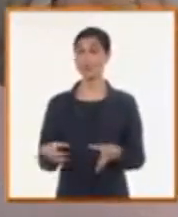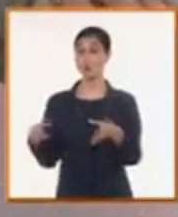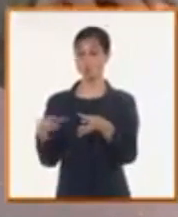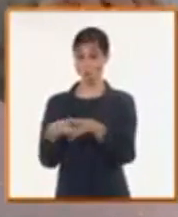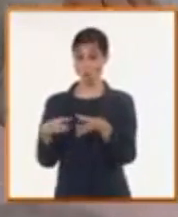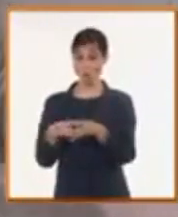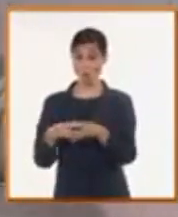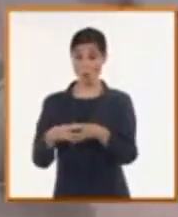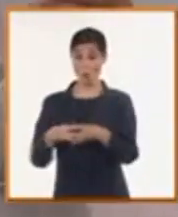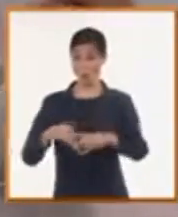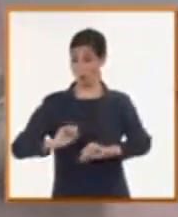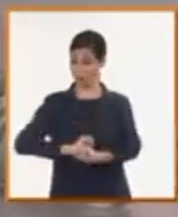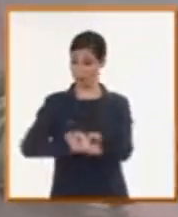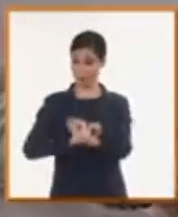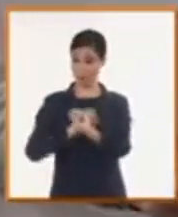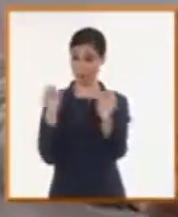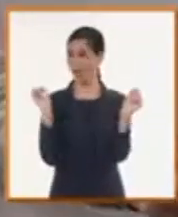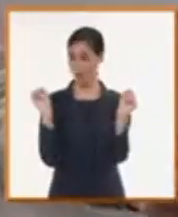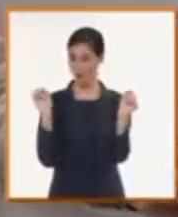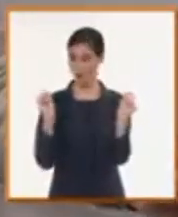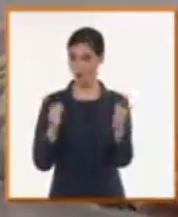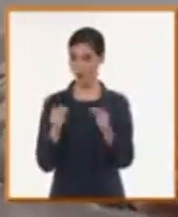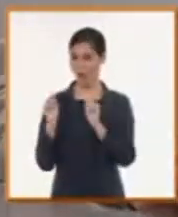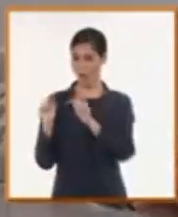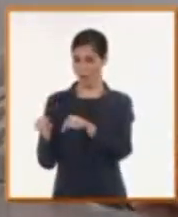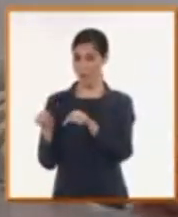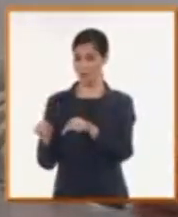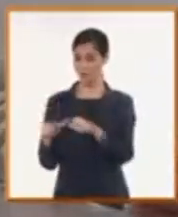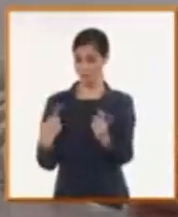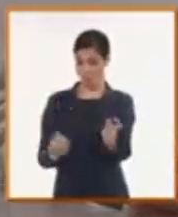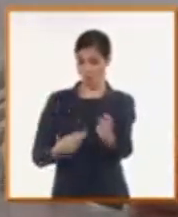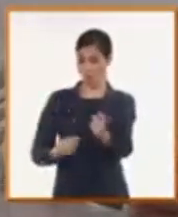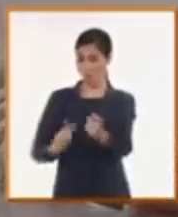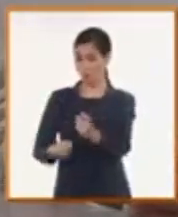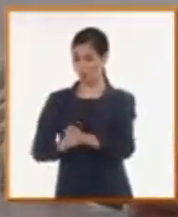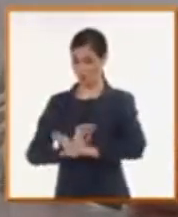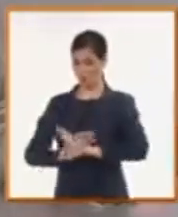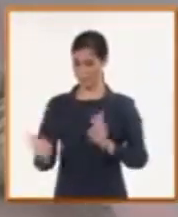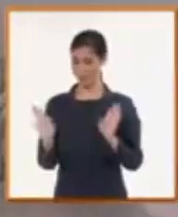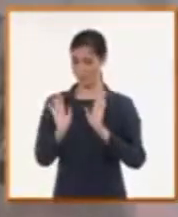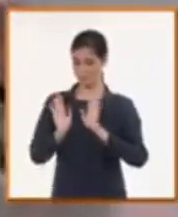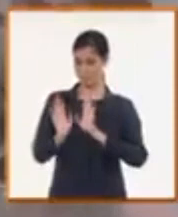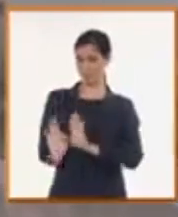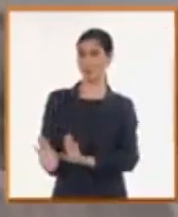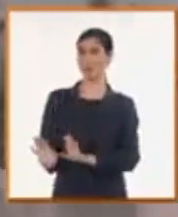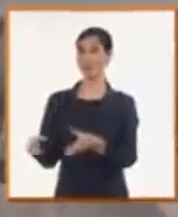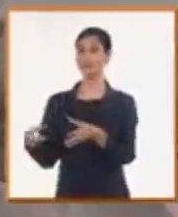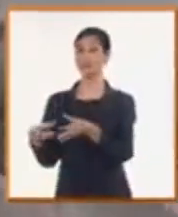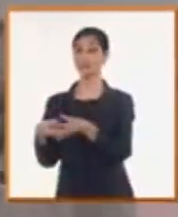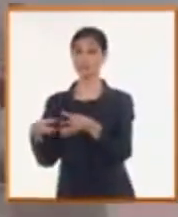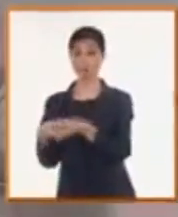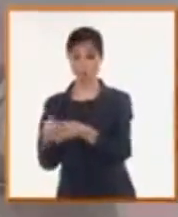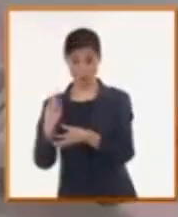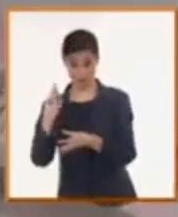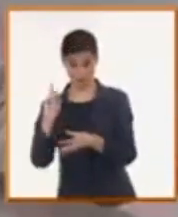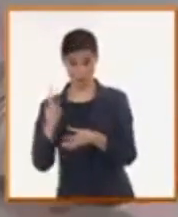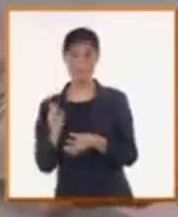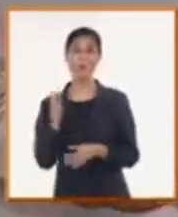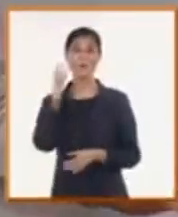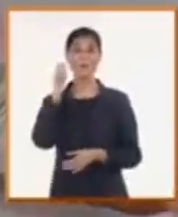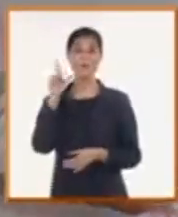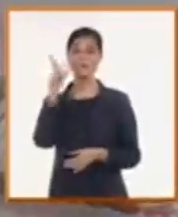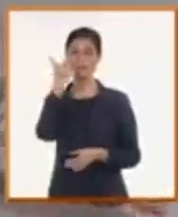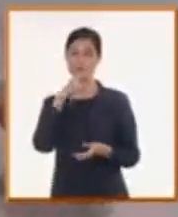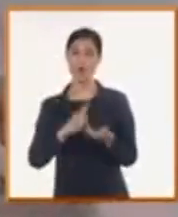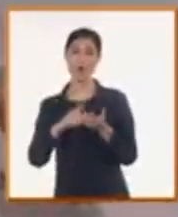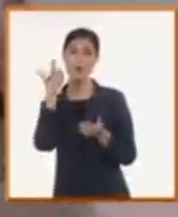lograron silenciar las armas, reconciliar ese pueblo, porque a veces comparamos y nos gusta hacer comparaciones. No, ellos